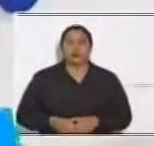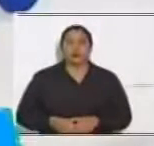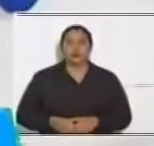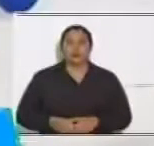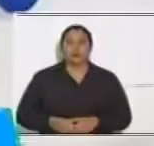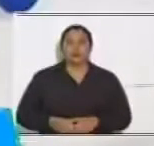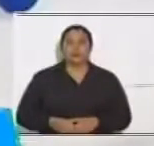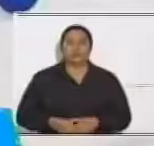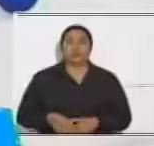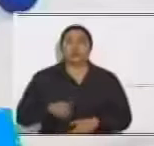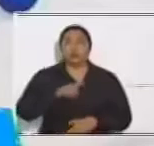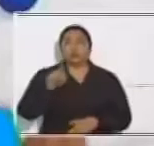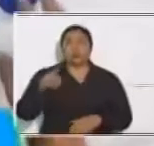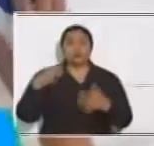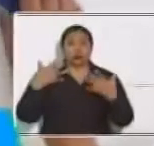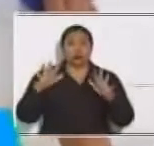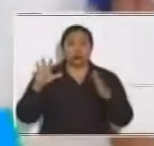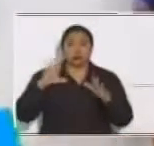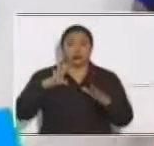¿Ustedes ya los consiguieron?